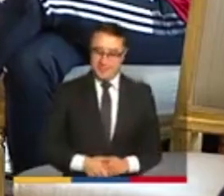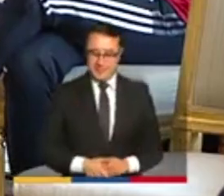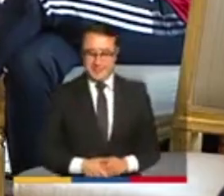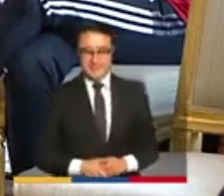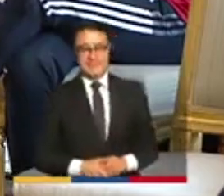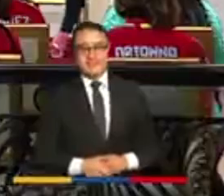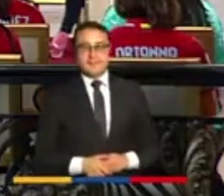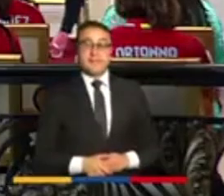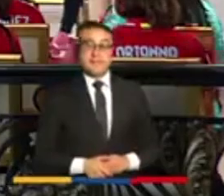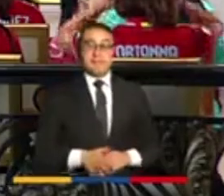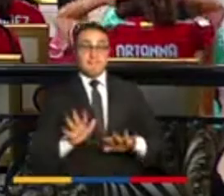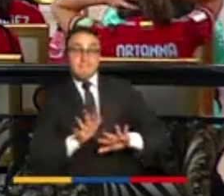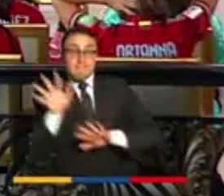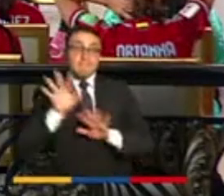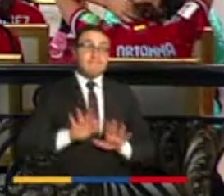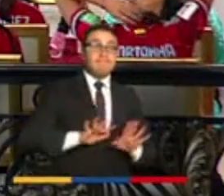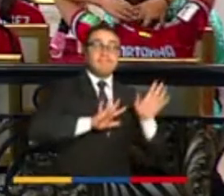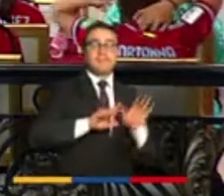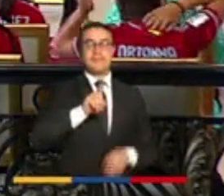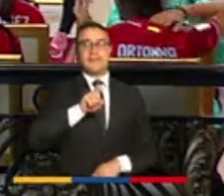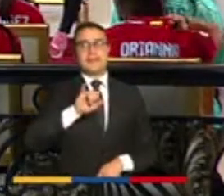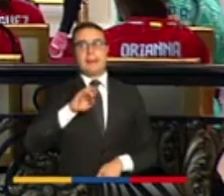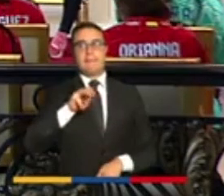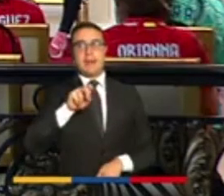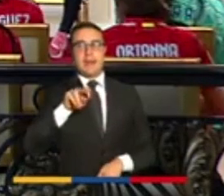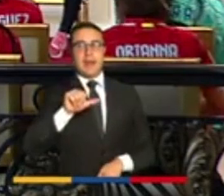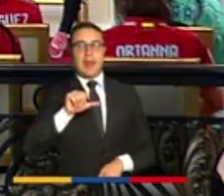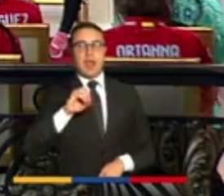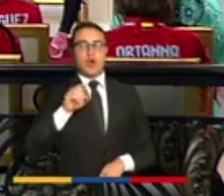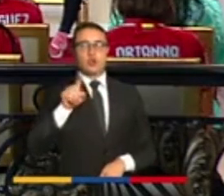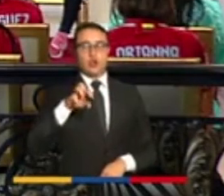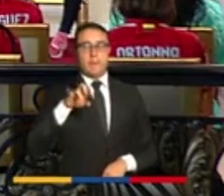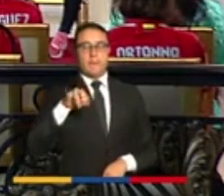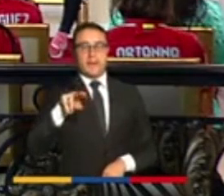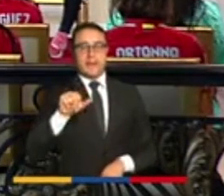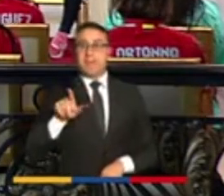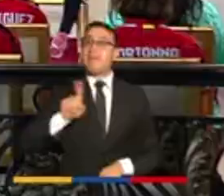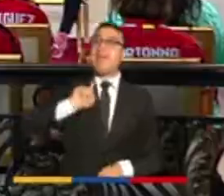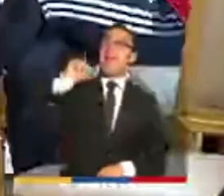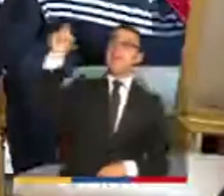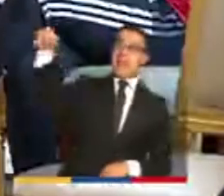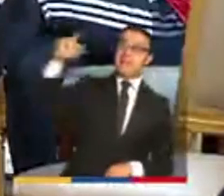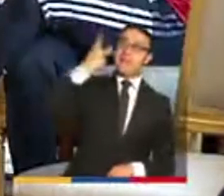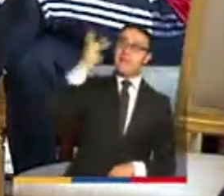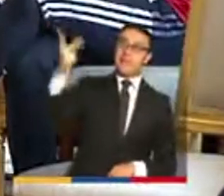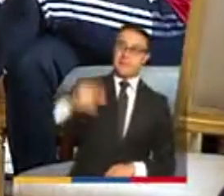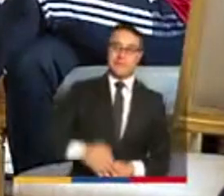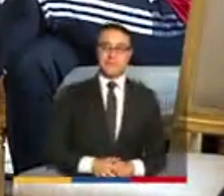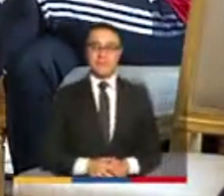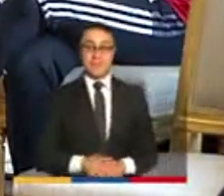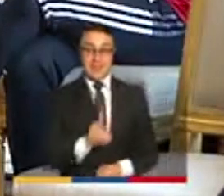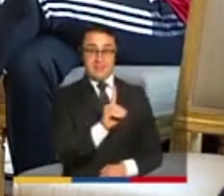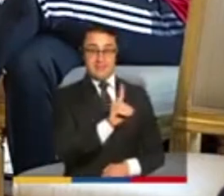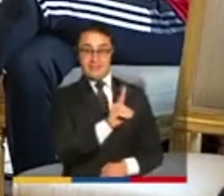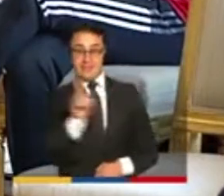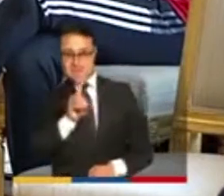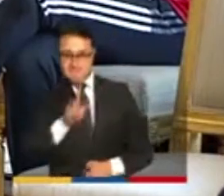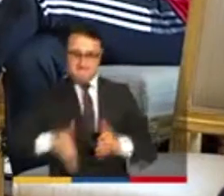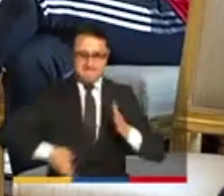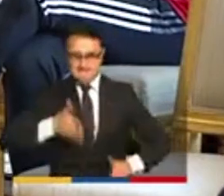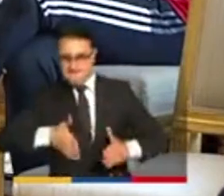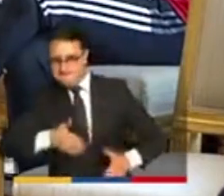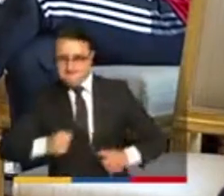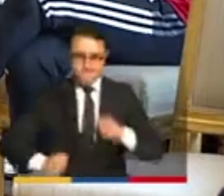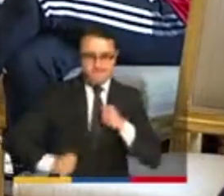Arquera, Jimena Espina Domínguez. Por allá atrás. Lateral derecho, Ana María Guzmán